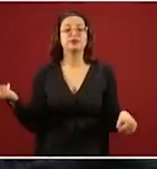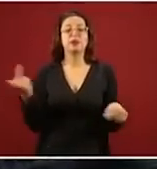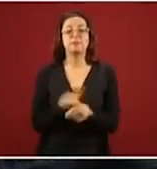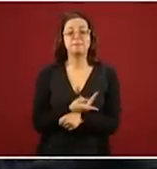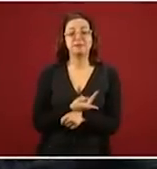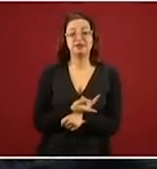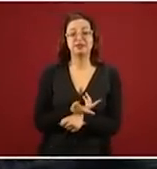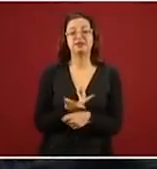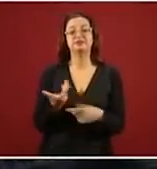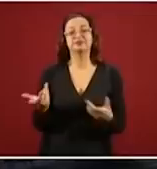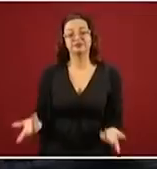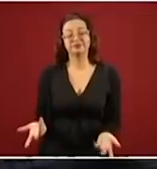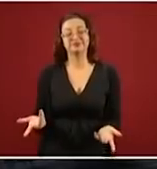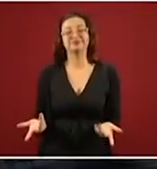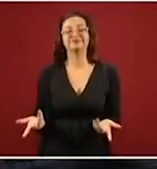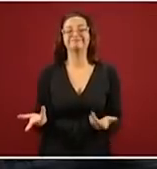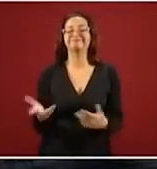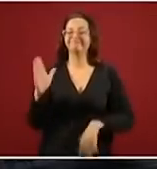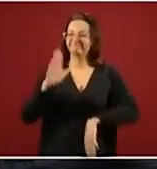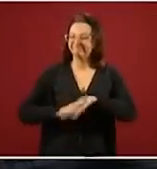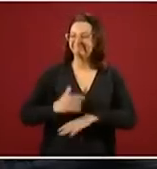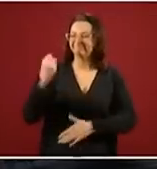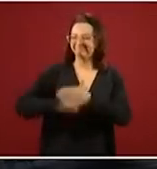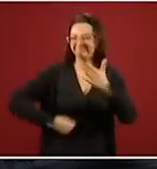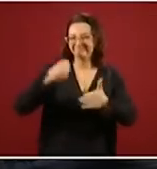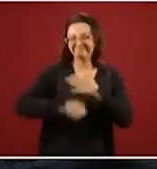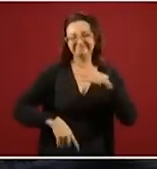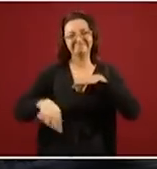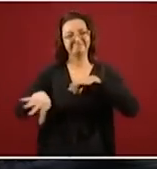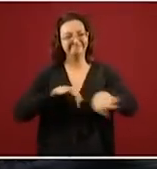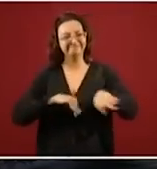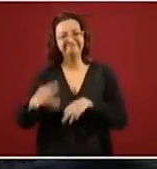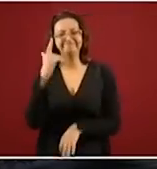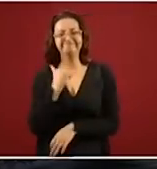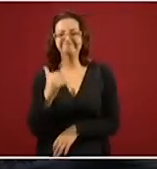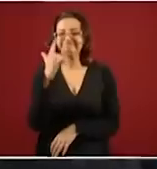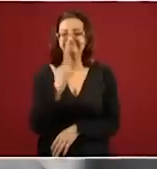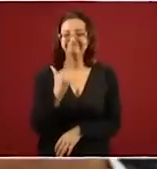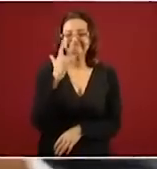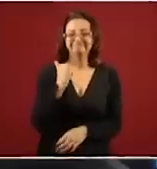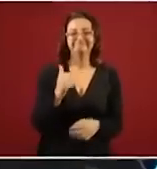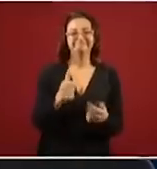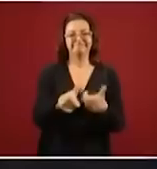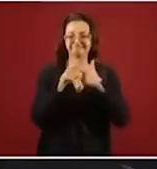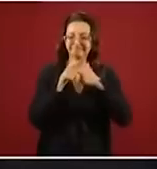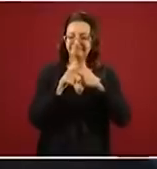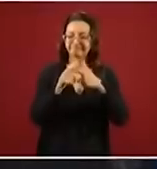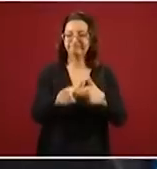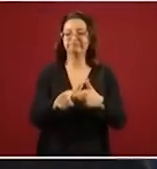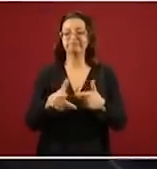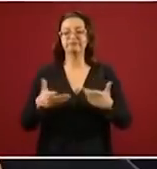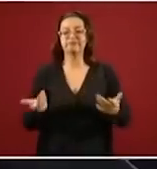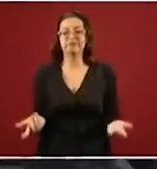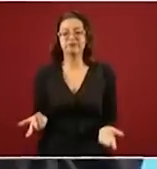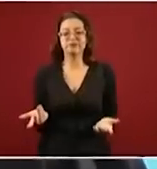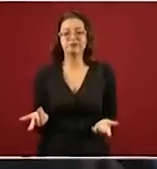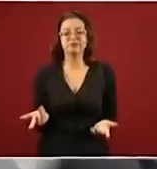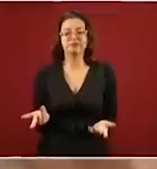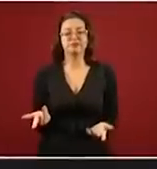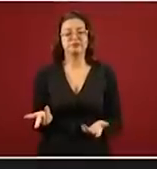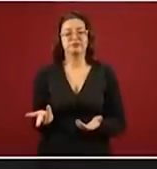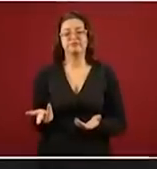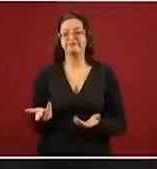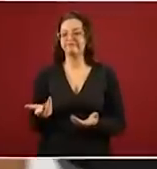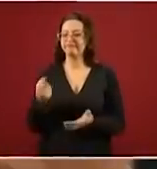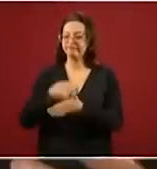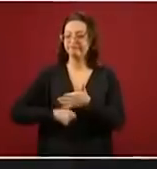bueno seguir insistiendo en esto y que no nos importe que nos digan y